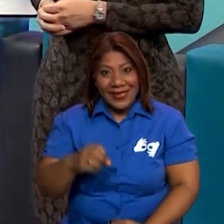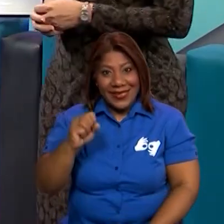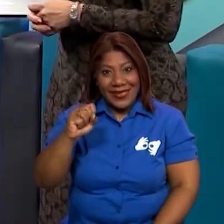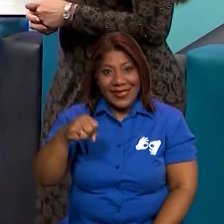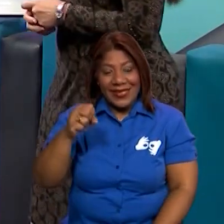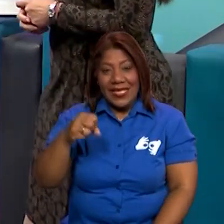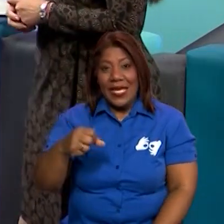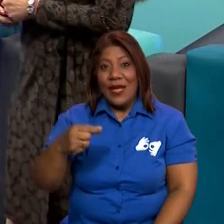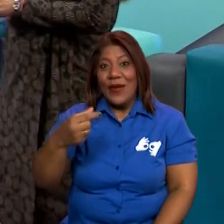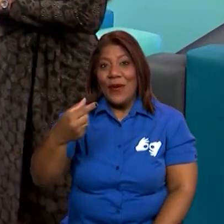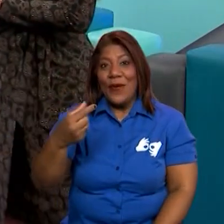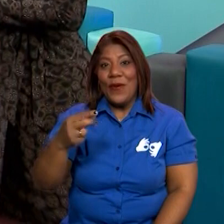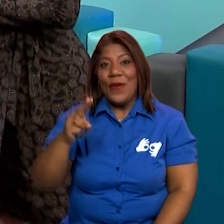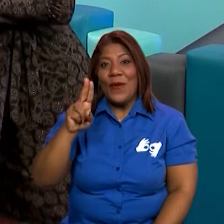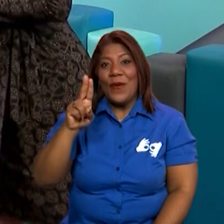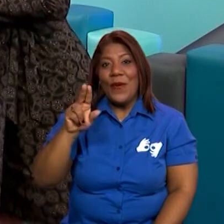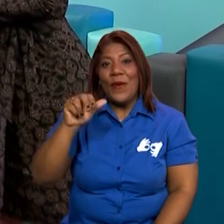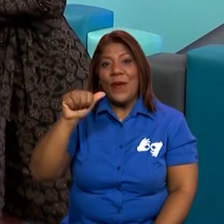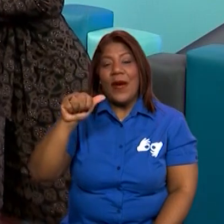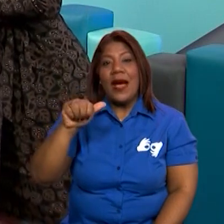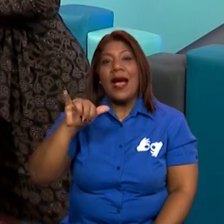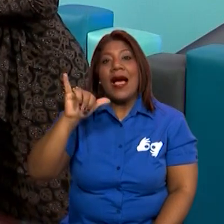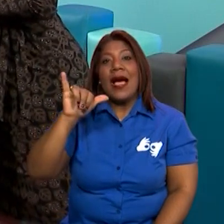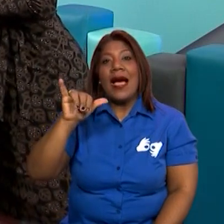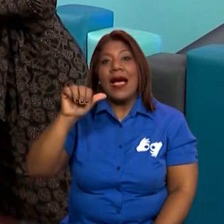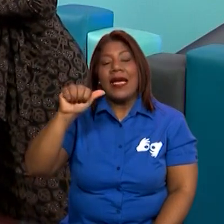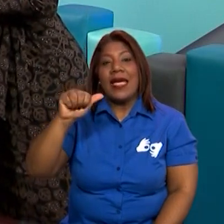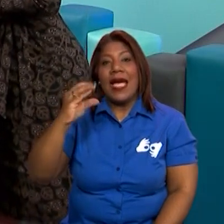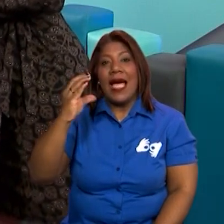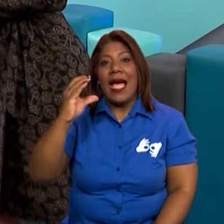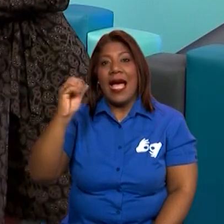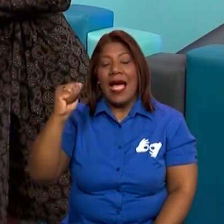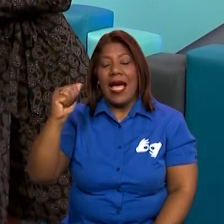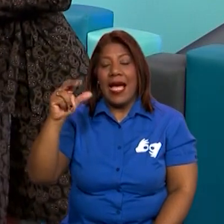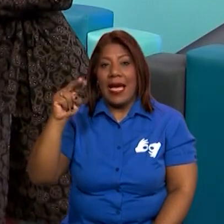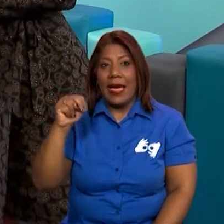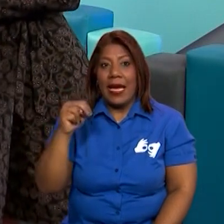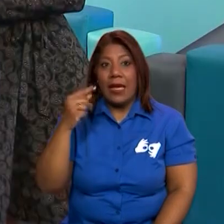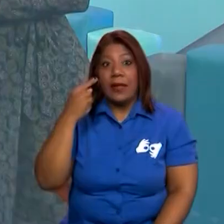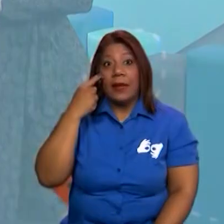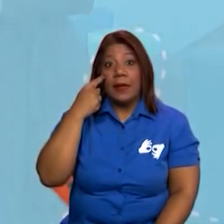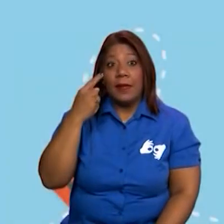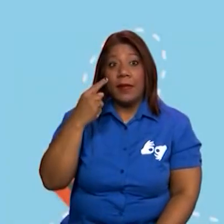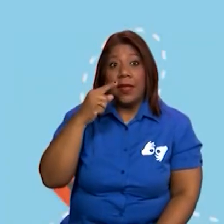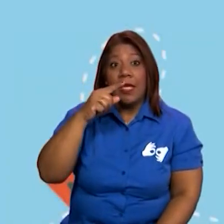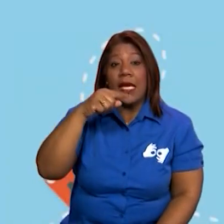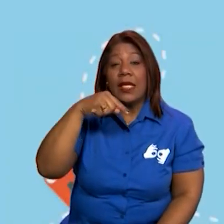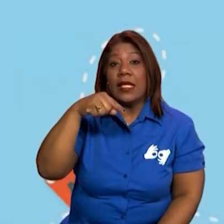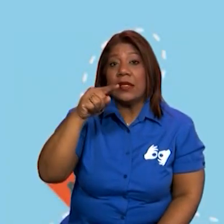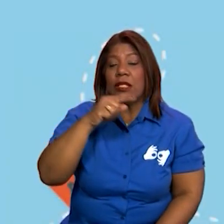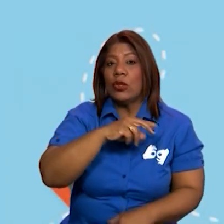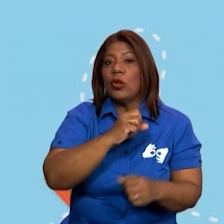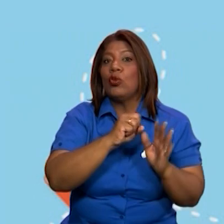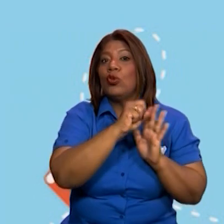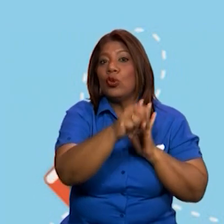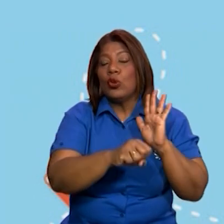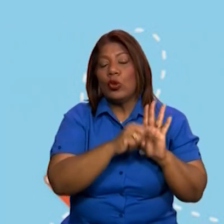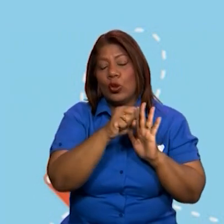Guayacán, muy bien. Aquí está el ganchito en árbol porque él no tiene nombre, ¿verdad?